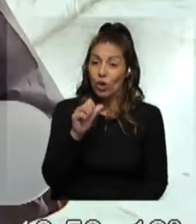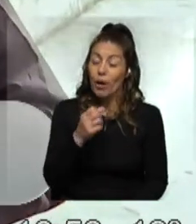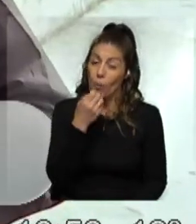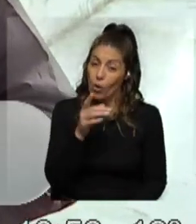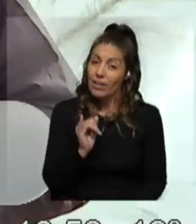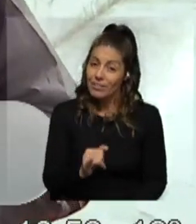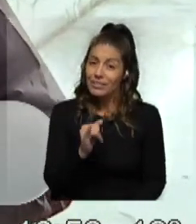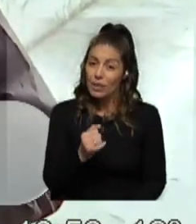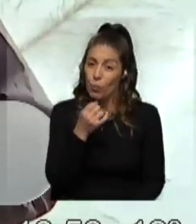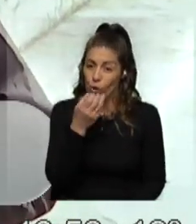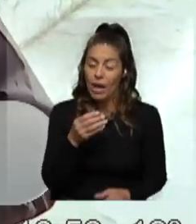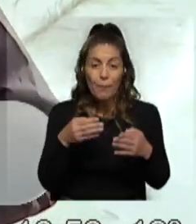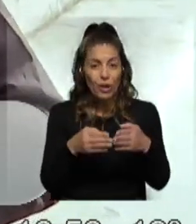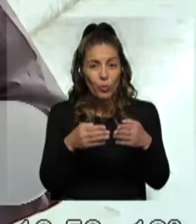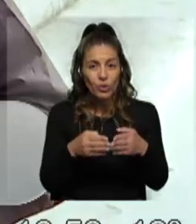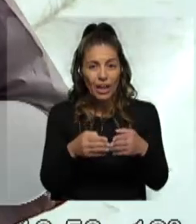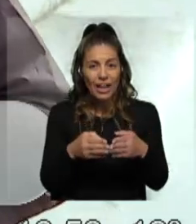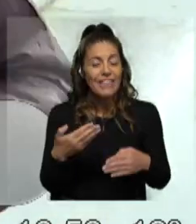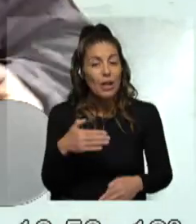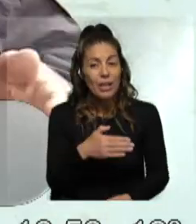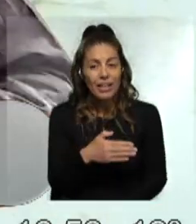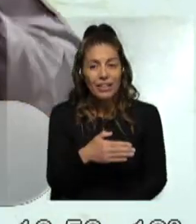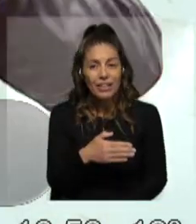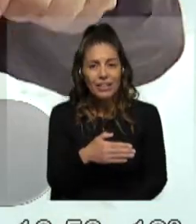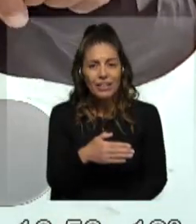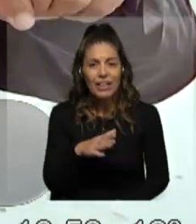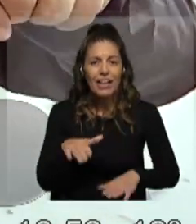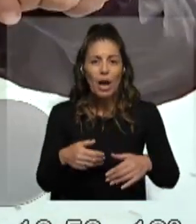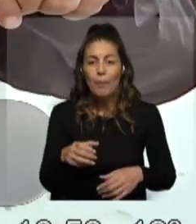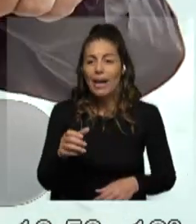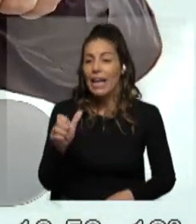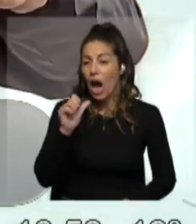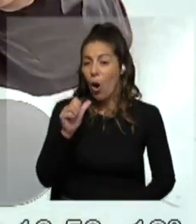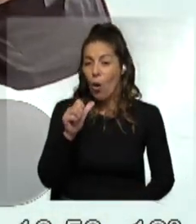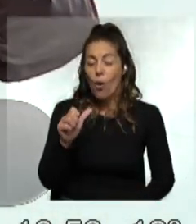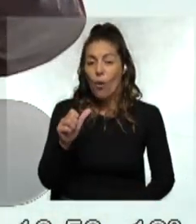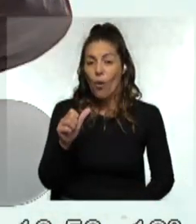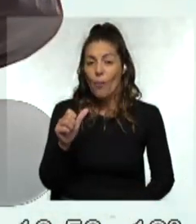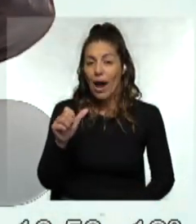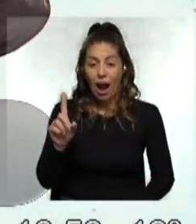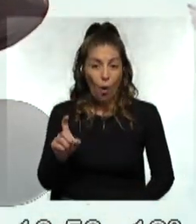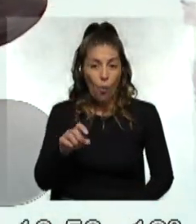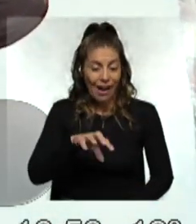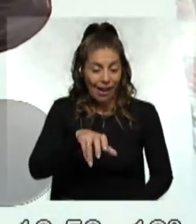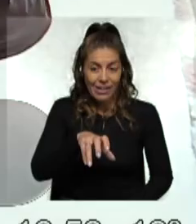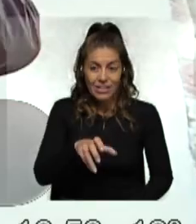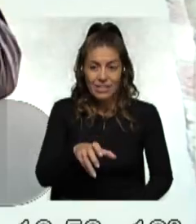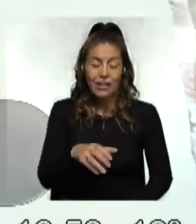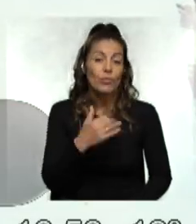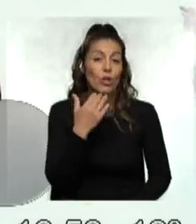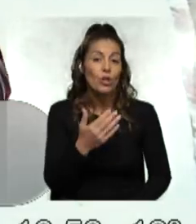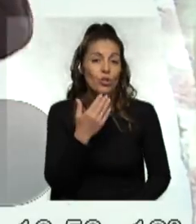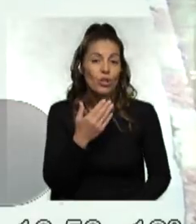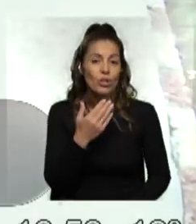plantea Guillermo. Es verdad, ¿qué agua tomará? ¿Usted qué opina, Guillermo? No sé, capaz que toma agua de la canilla. Claro, seguro. Nosotros tenemos